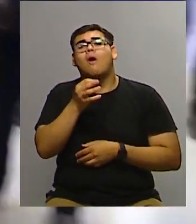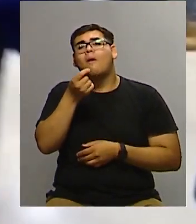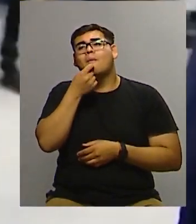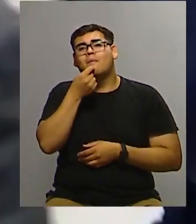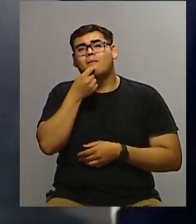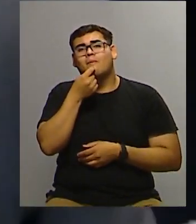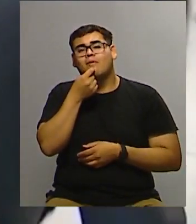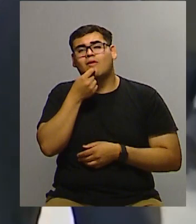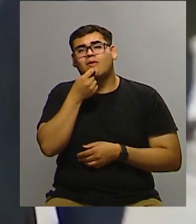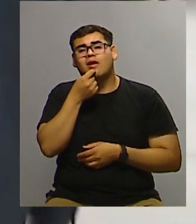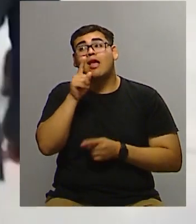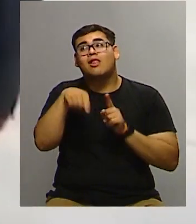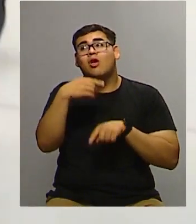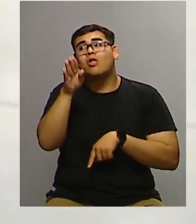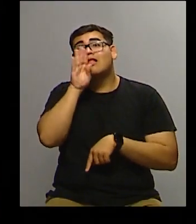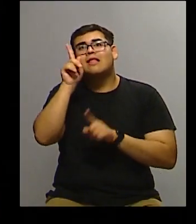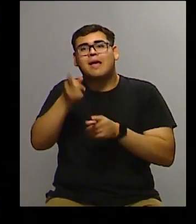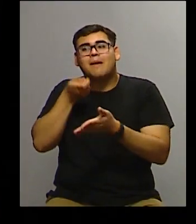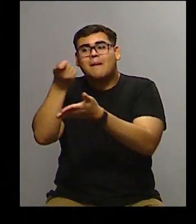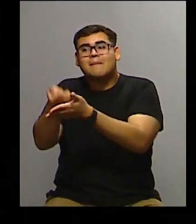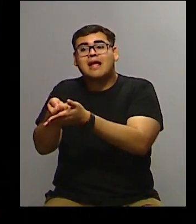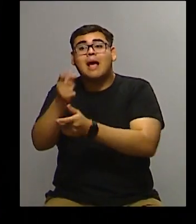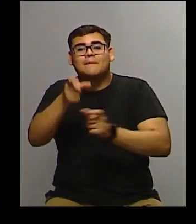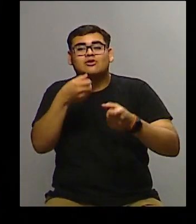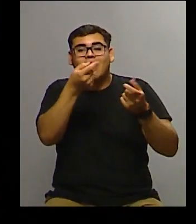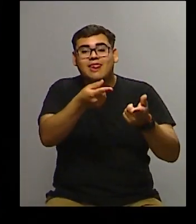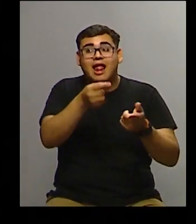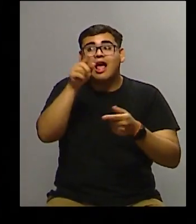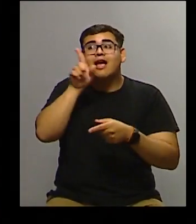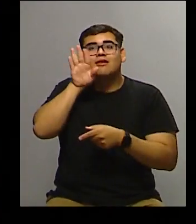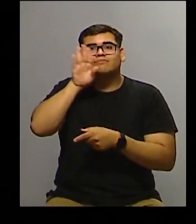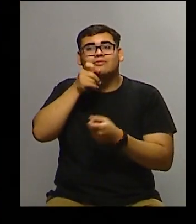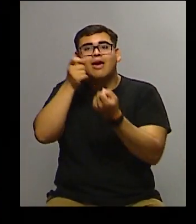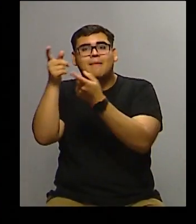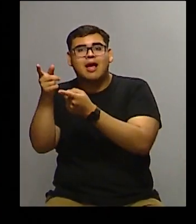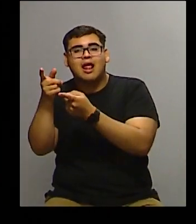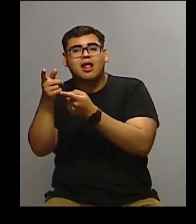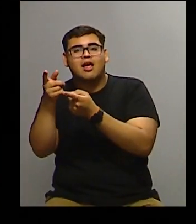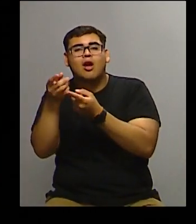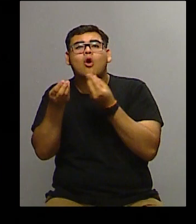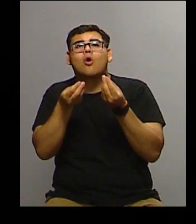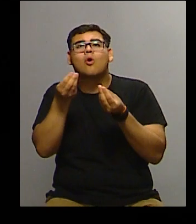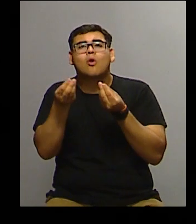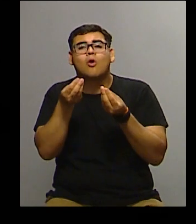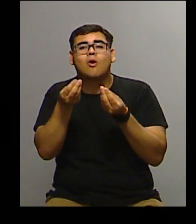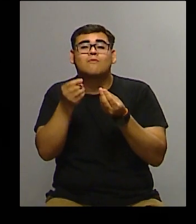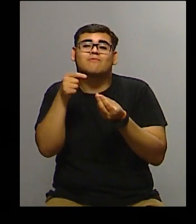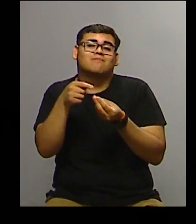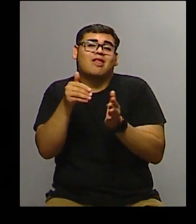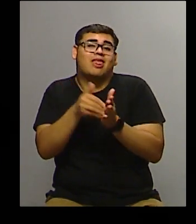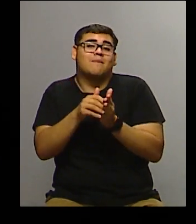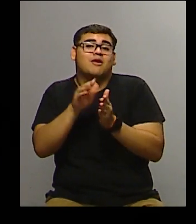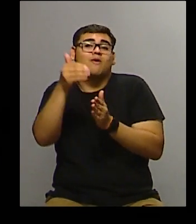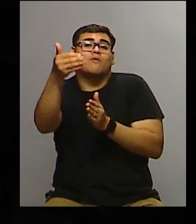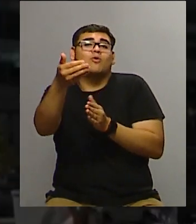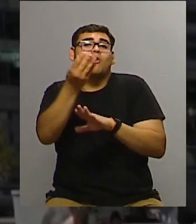de nuestros acreedores de afuera? Va a ser hacia dónde va a ir el éxito del próximo candidato a